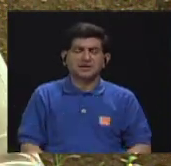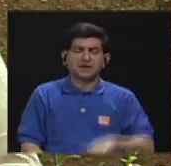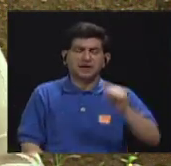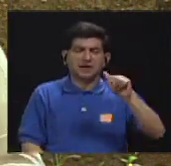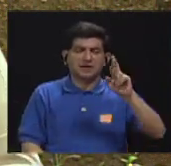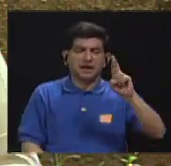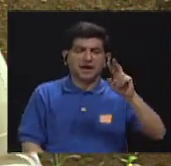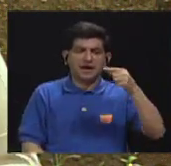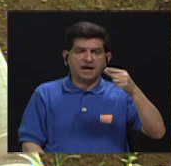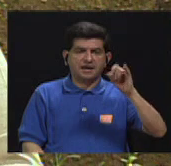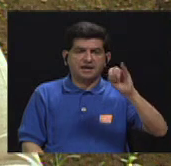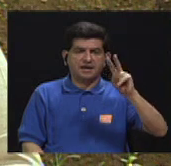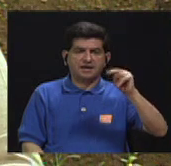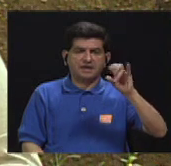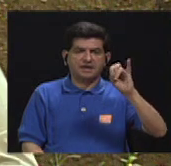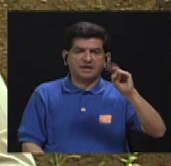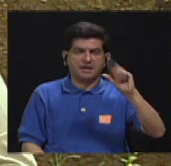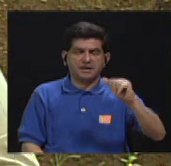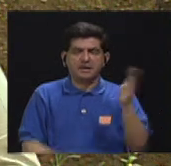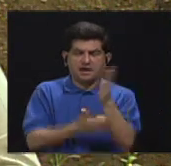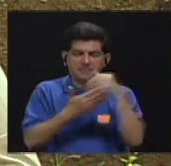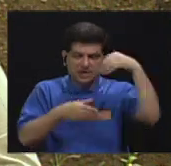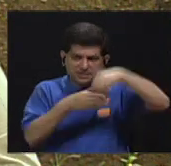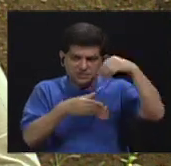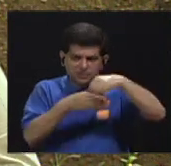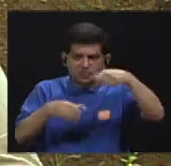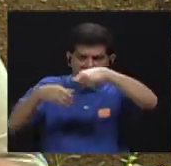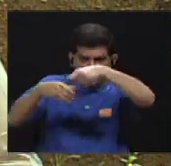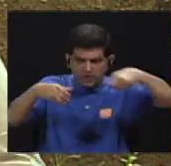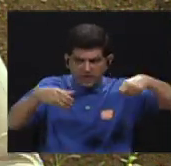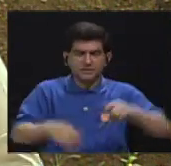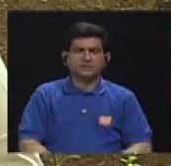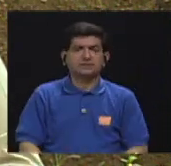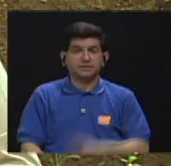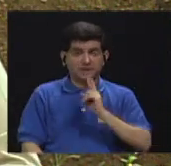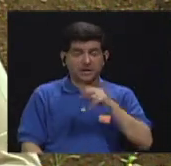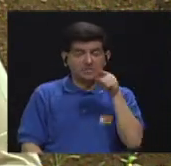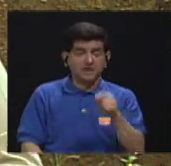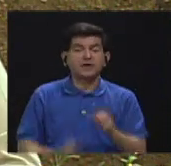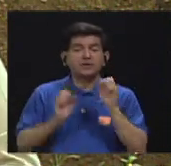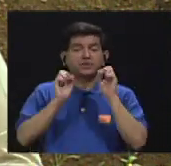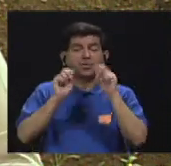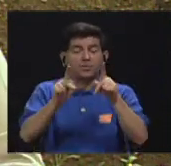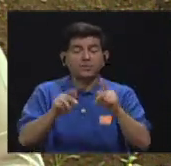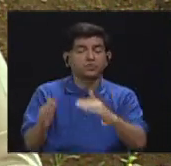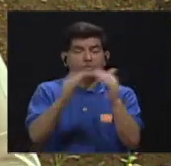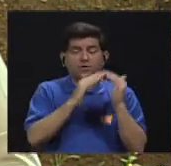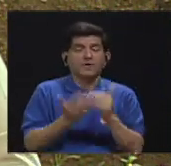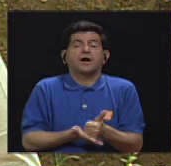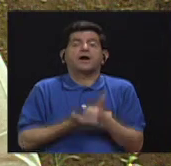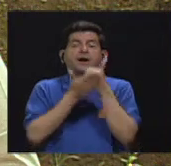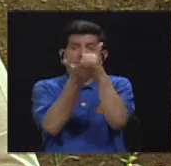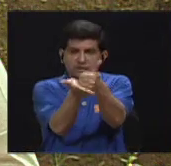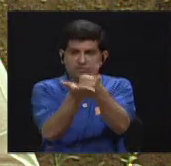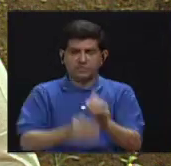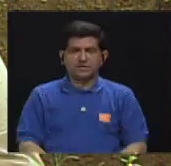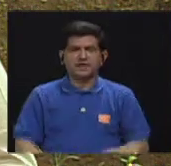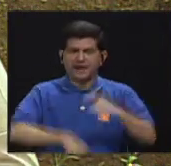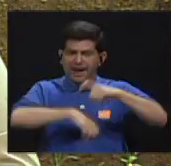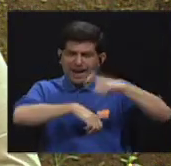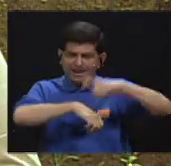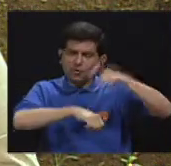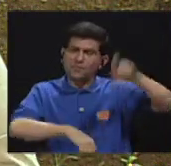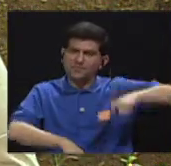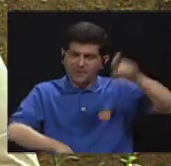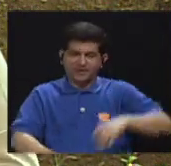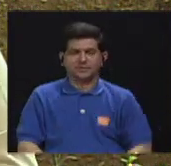arginina como parte elemento, ¿verdad?, de los compuestos que tiene la pasta dental, porque realmente vienen a darle a la población pues una ayuda. Cuando en los